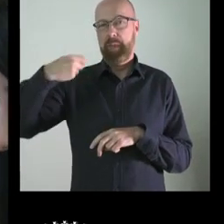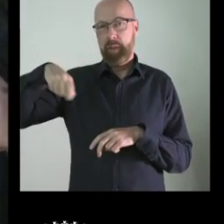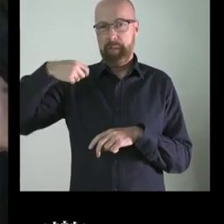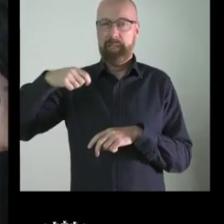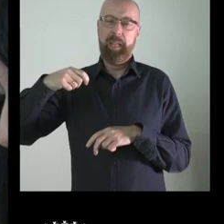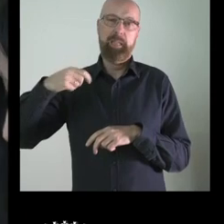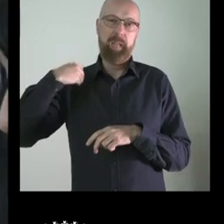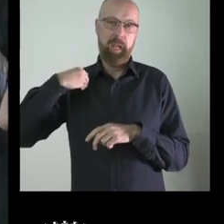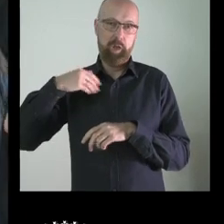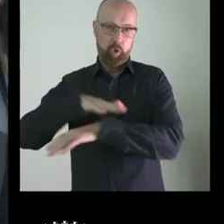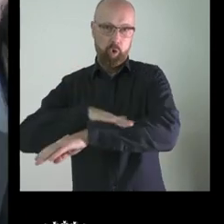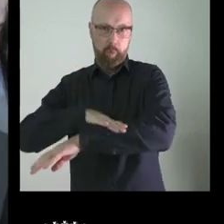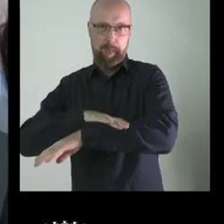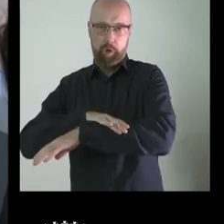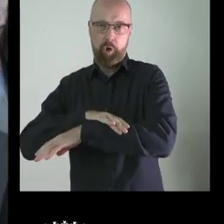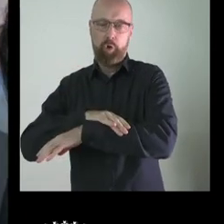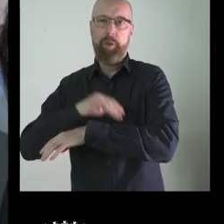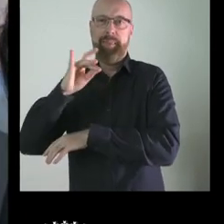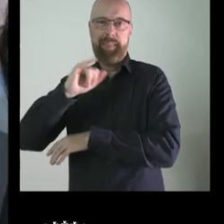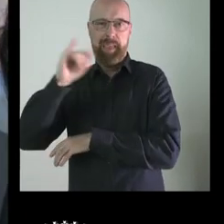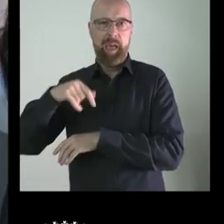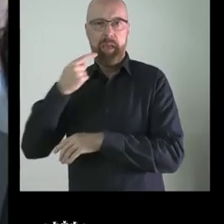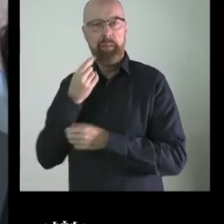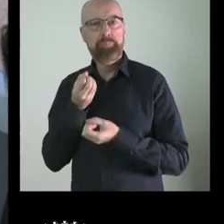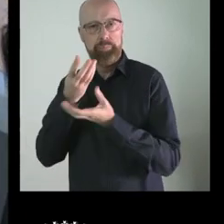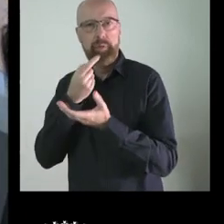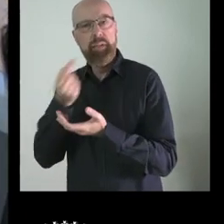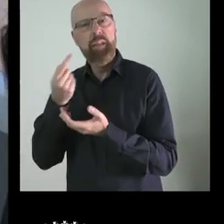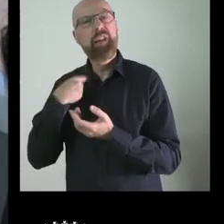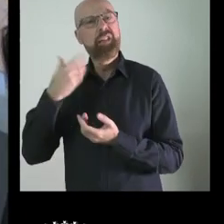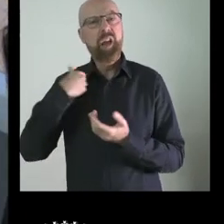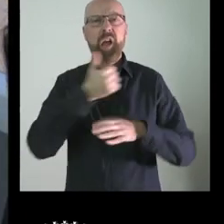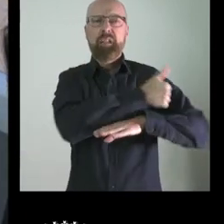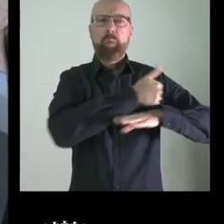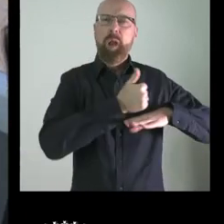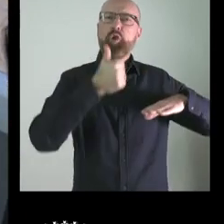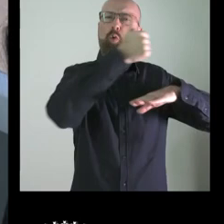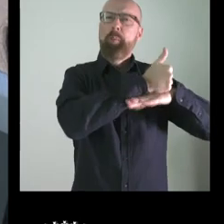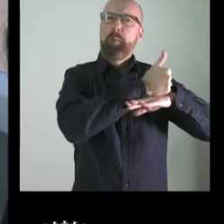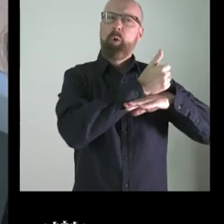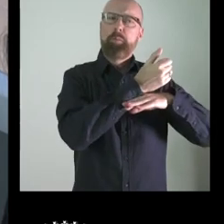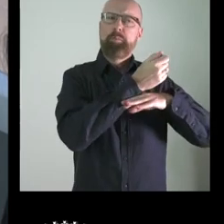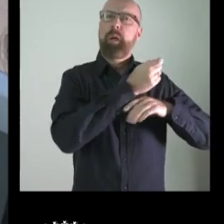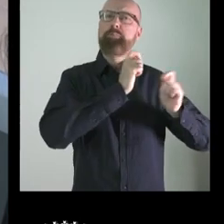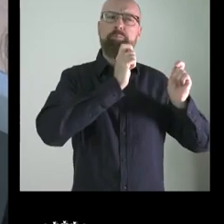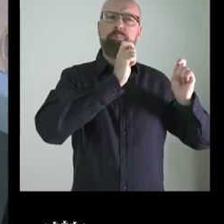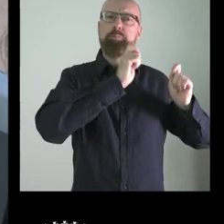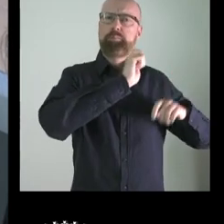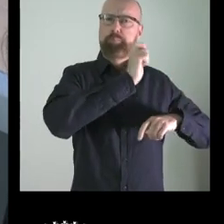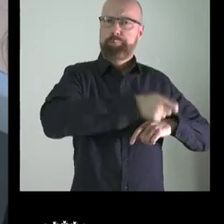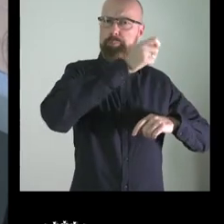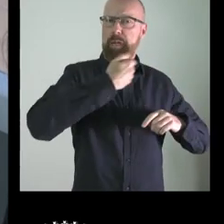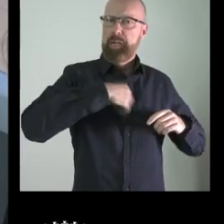Díaz dijo que el tribunal supremo ya dictado un dictamen sobre sobre